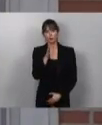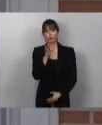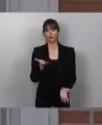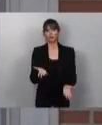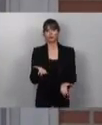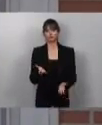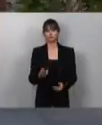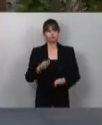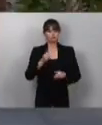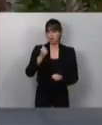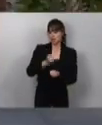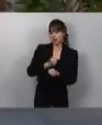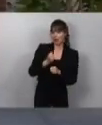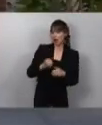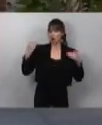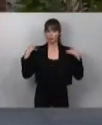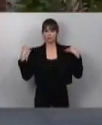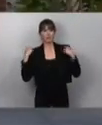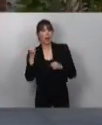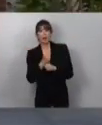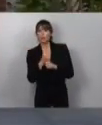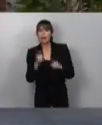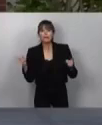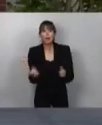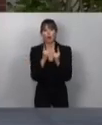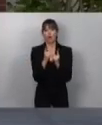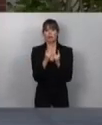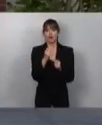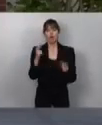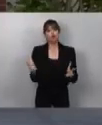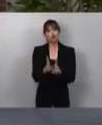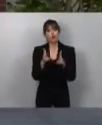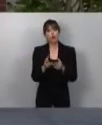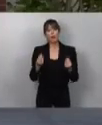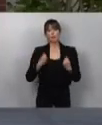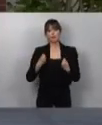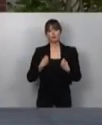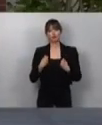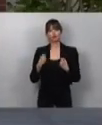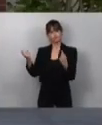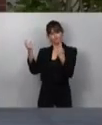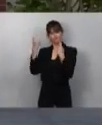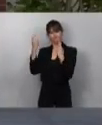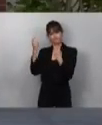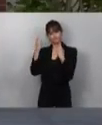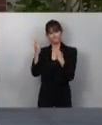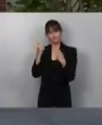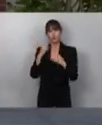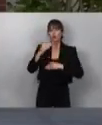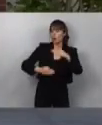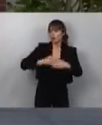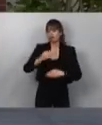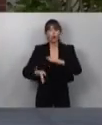la dimisión Eh Así lo he manifestado también tengo que decir que Eh muchas veces me